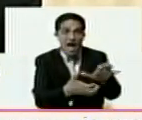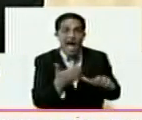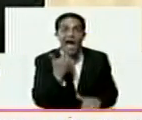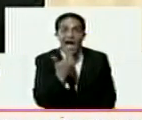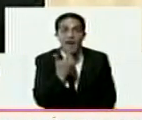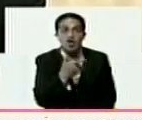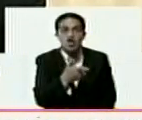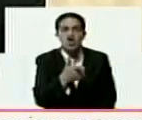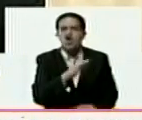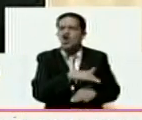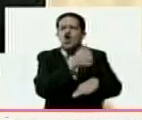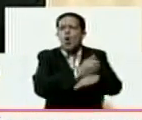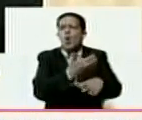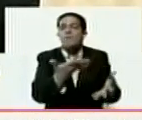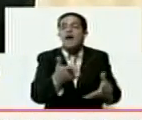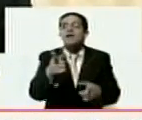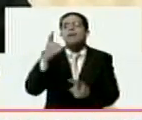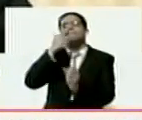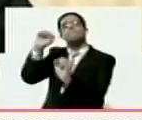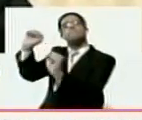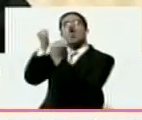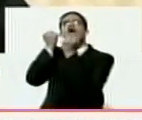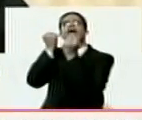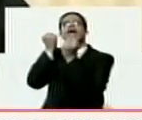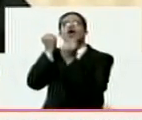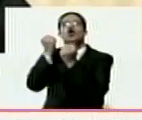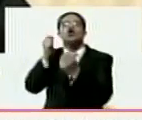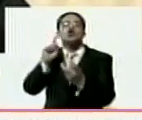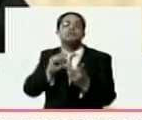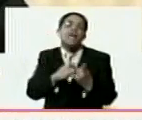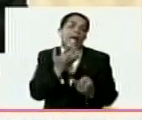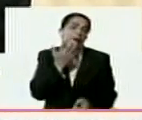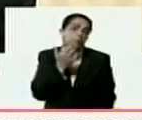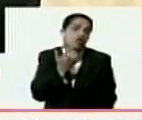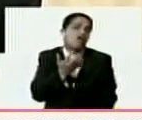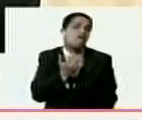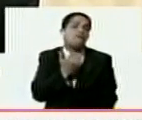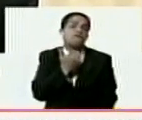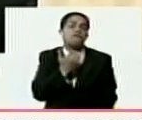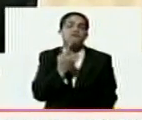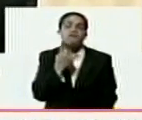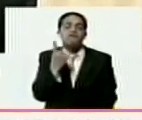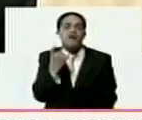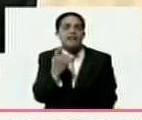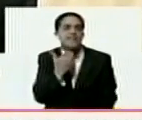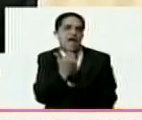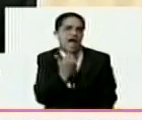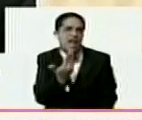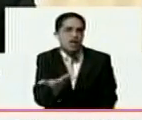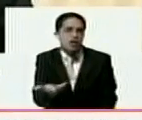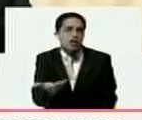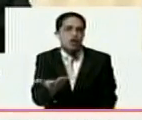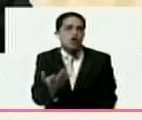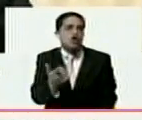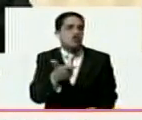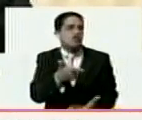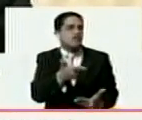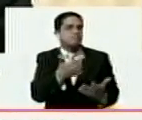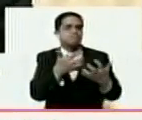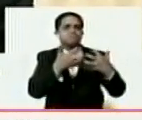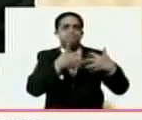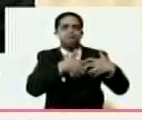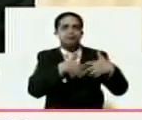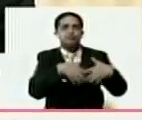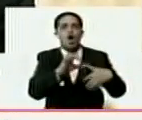es producto del bloqueo, de las sanciones. Si falta una pieza, un repuesto para un equipo de